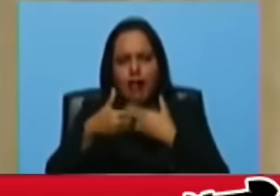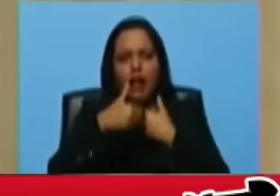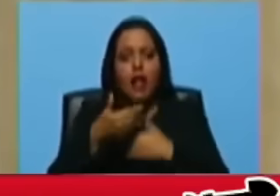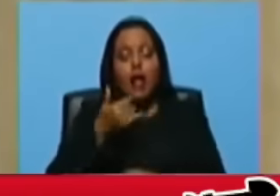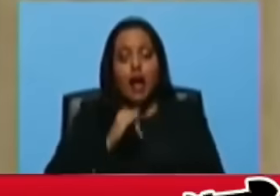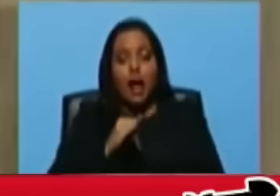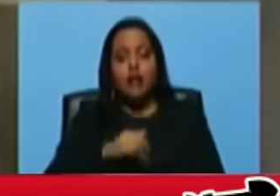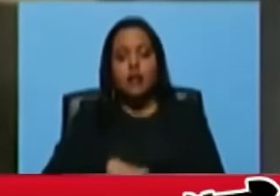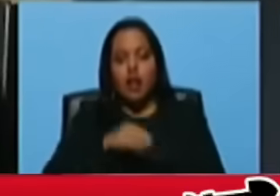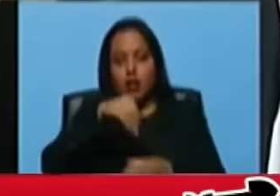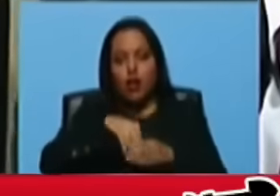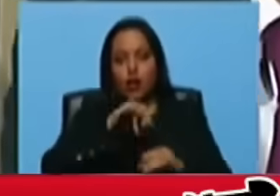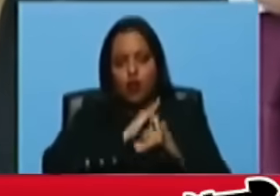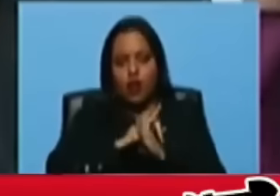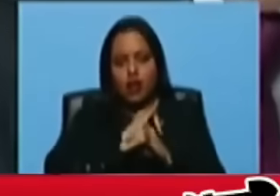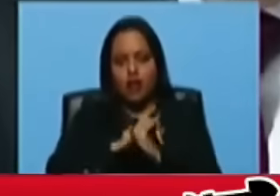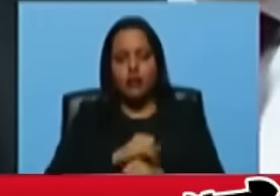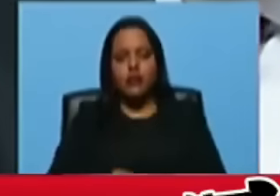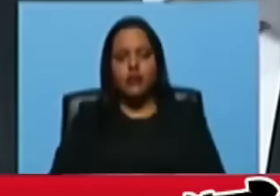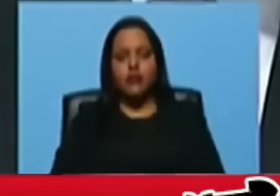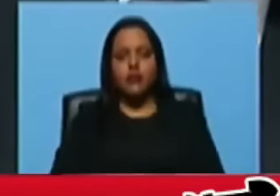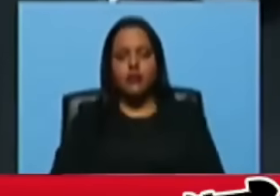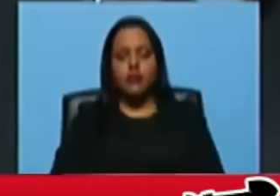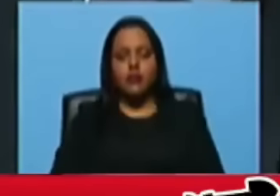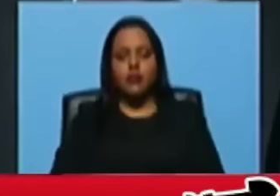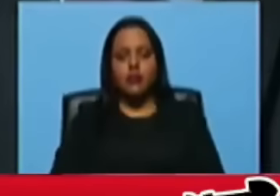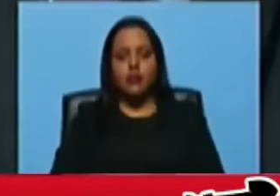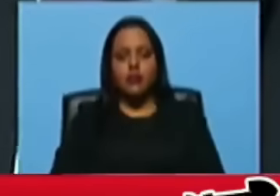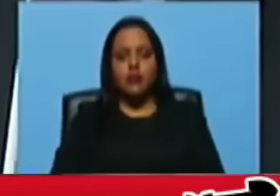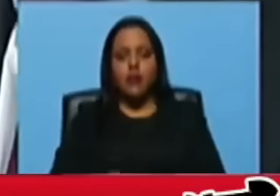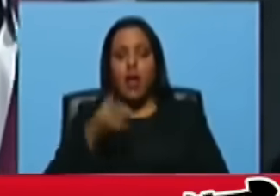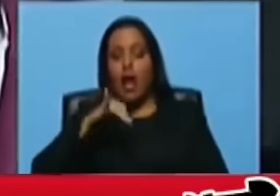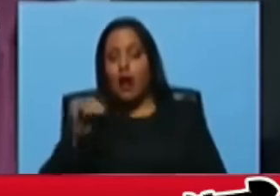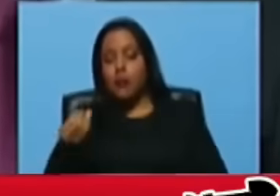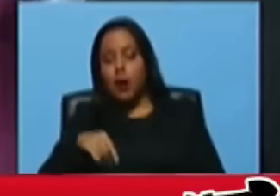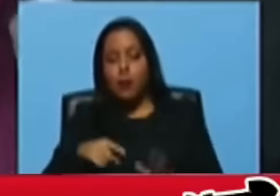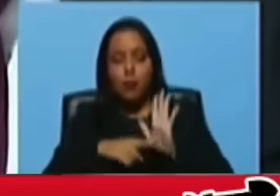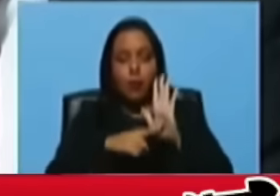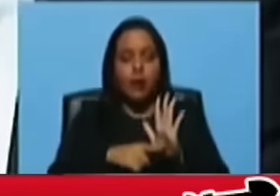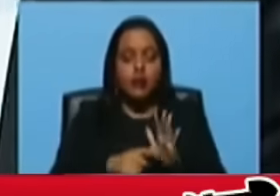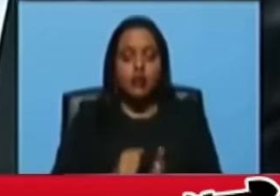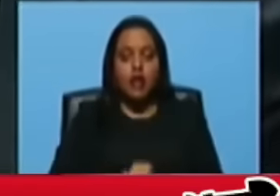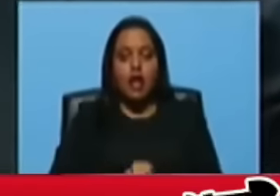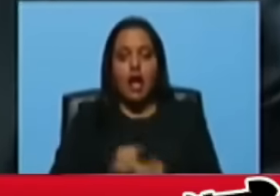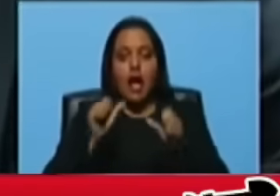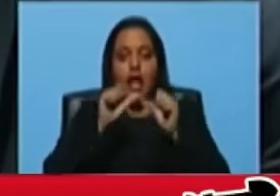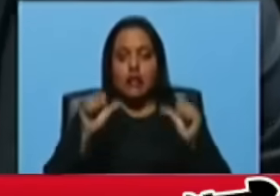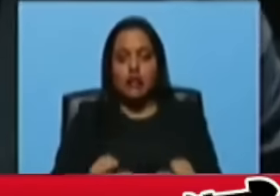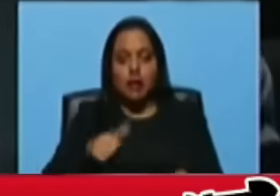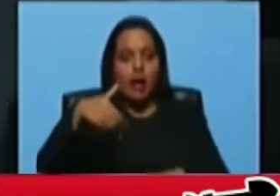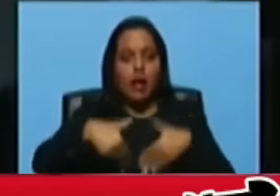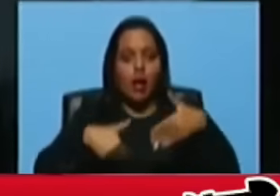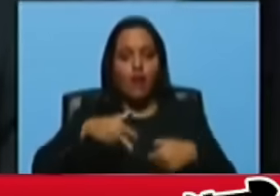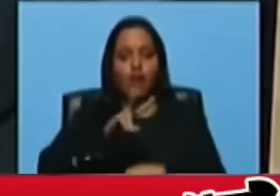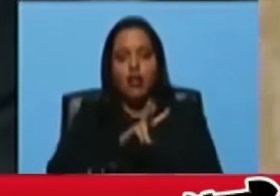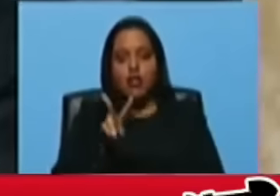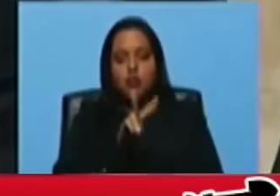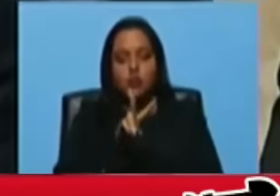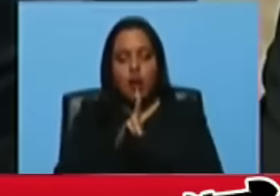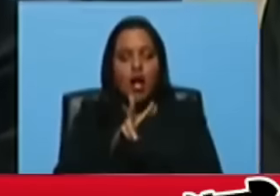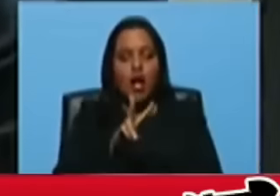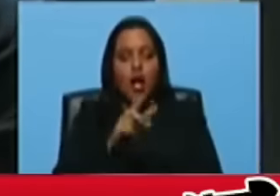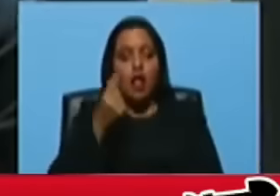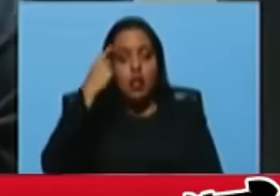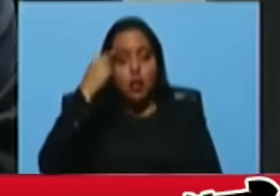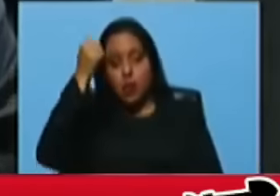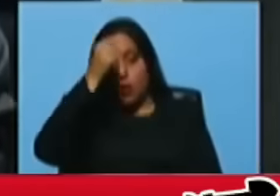ataque cibernético, que tuvo su máxima expresión en el ataque al sistema electoral venezolano el domingo 28 de